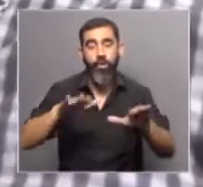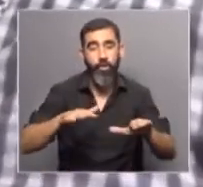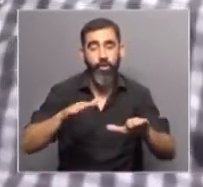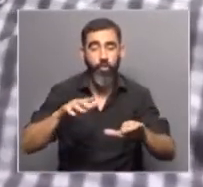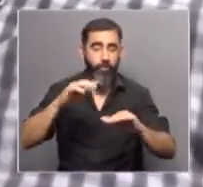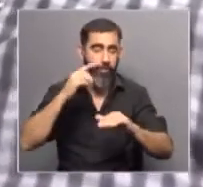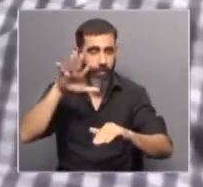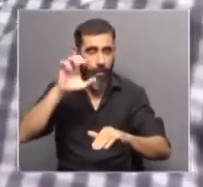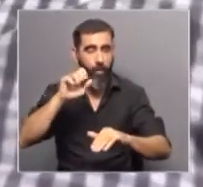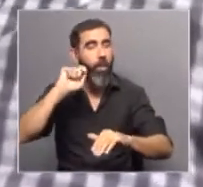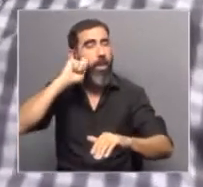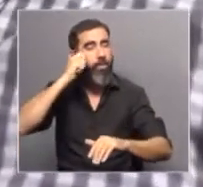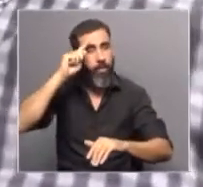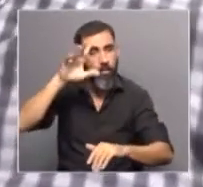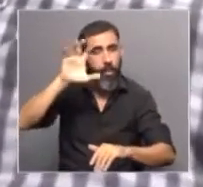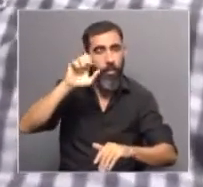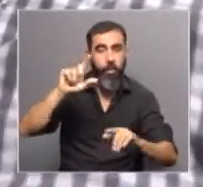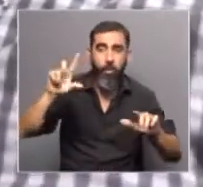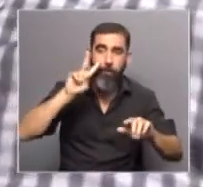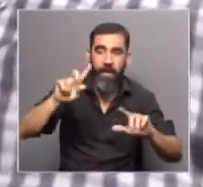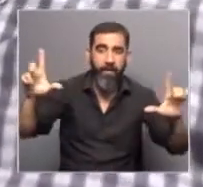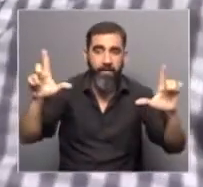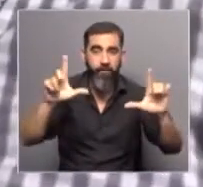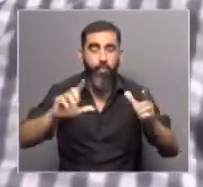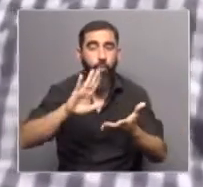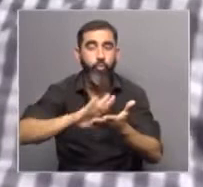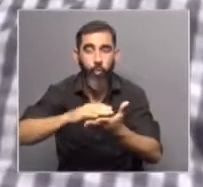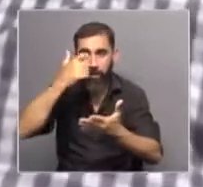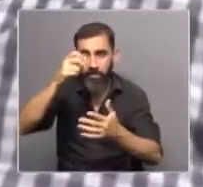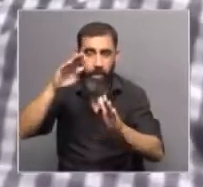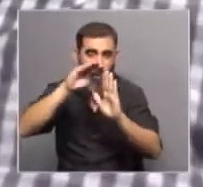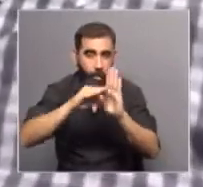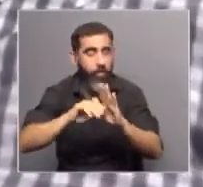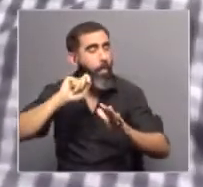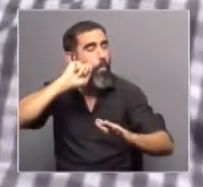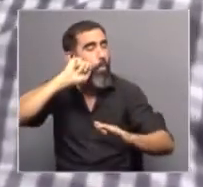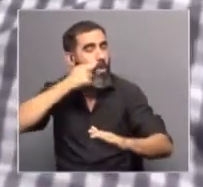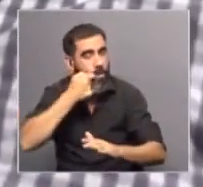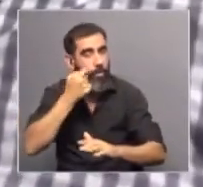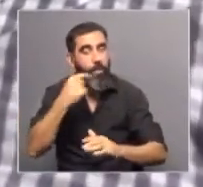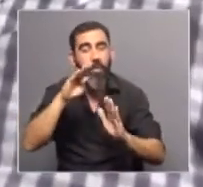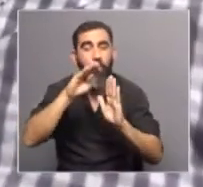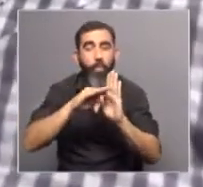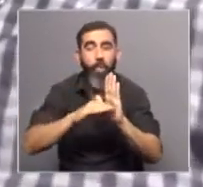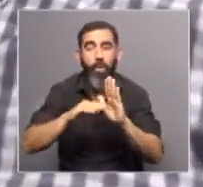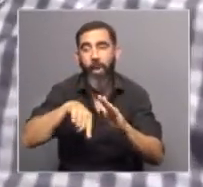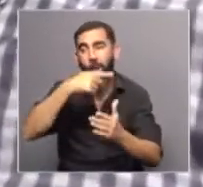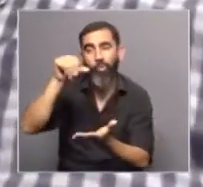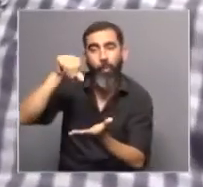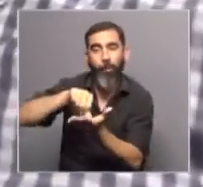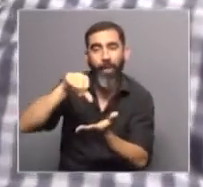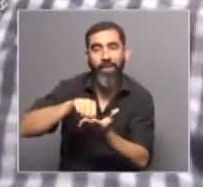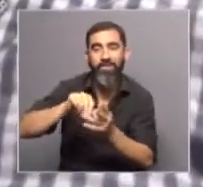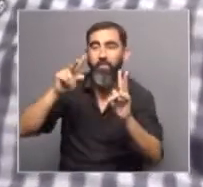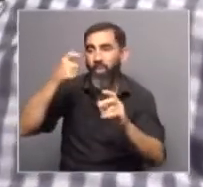grande que ellos, tengo muy lindos recuerdos de mirar televisión, programas sobre ciencia, muy estimulantes, pero eran programas hechos en otros países